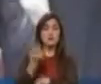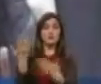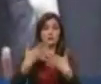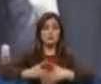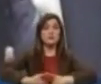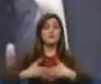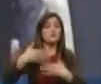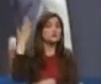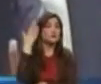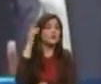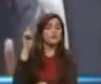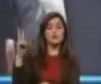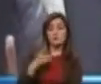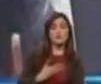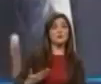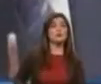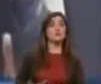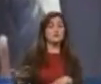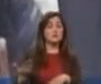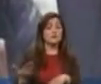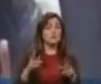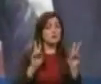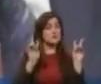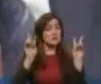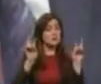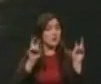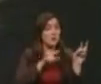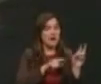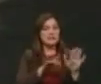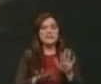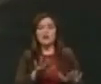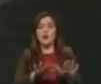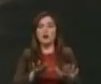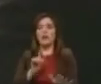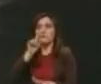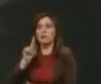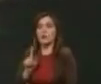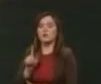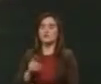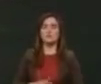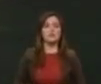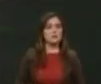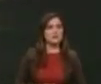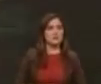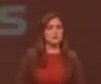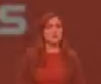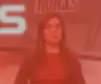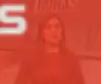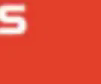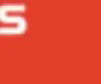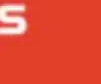podrá saber si en la vinculación de jorge glass se pasa de los indicios a las pruebas carlos acotó 24 horas